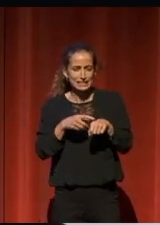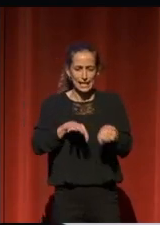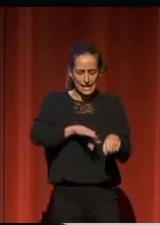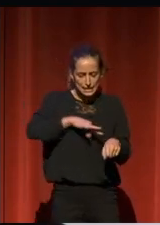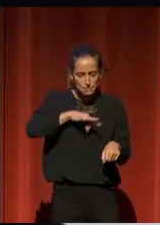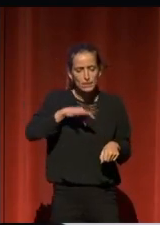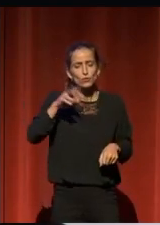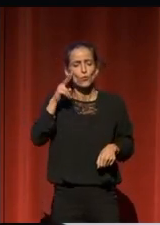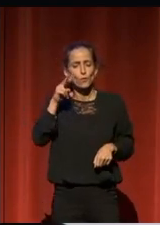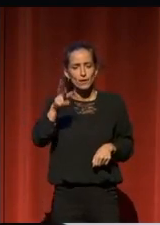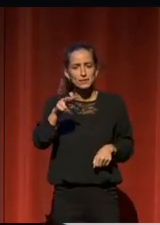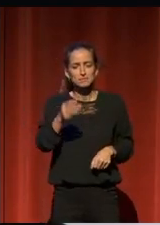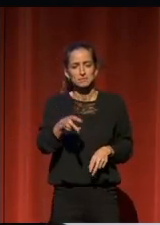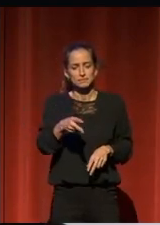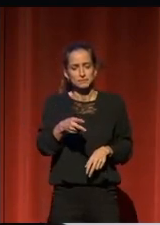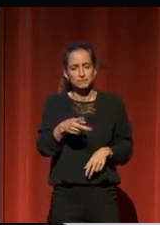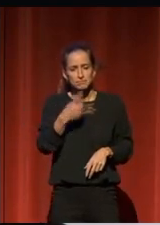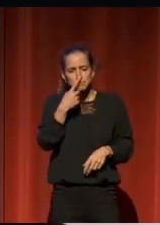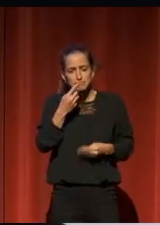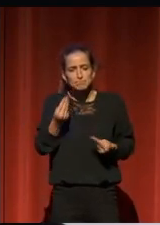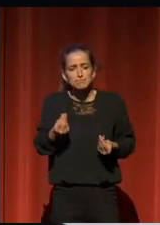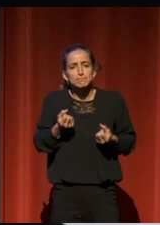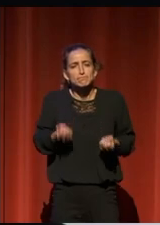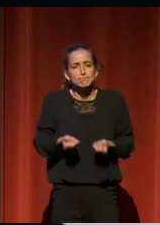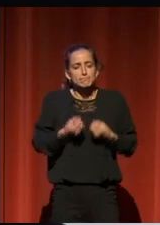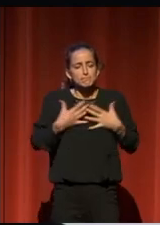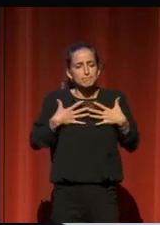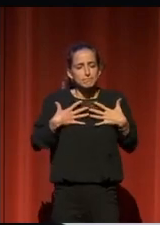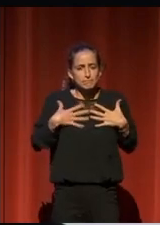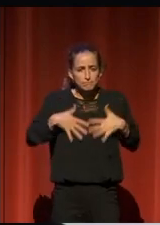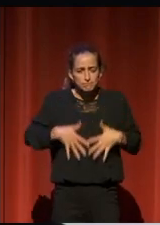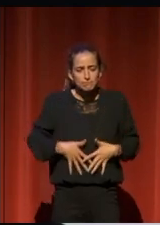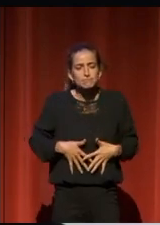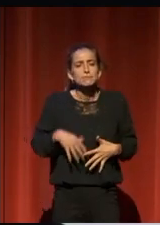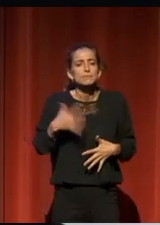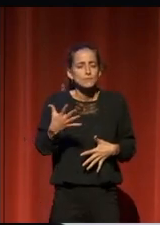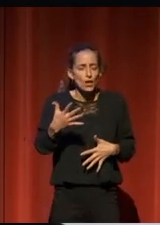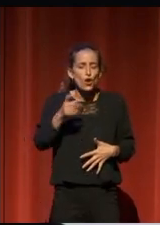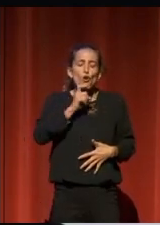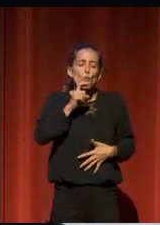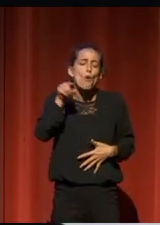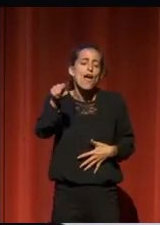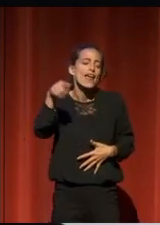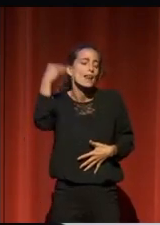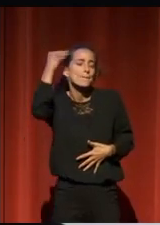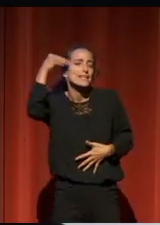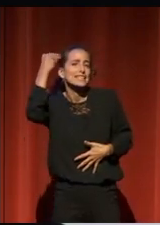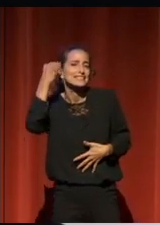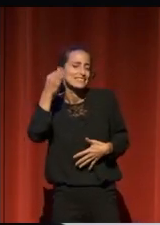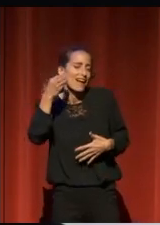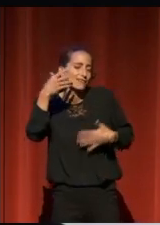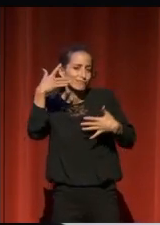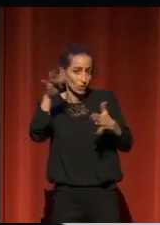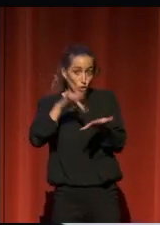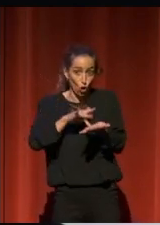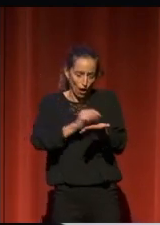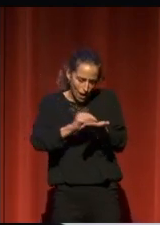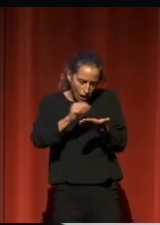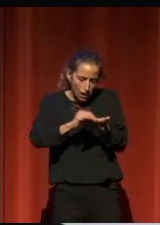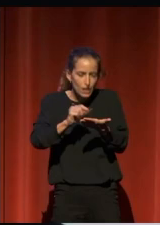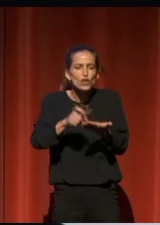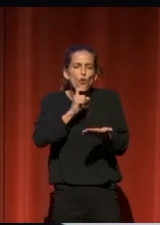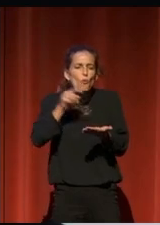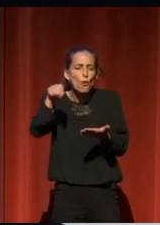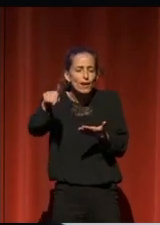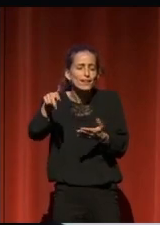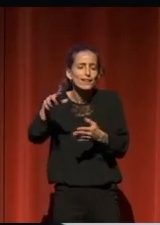saber qué buscaba mientras componía la fantasía cromática o el arte de la fuga,